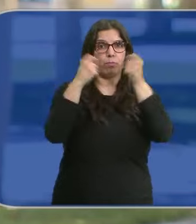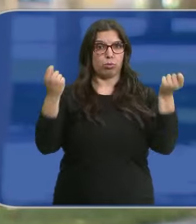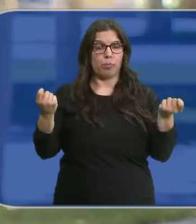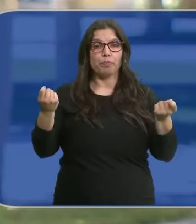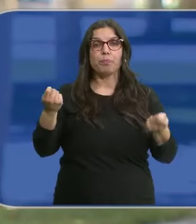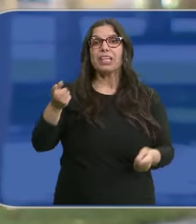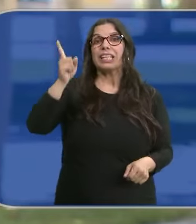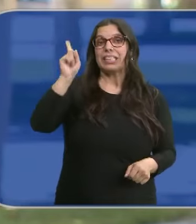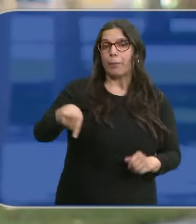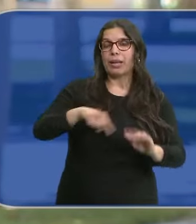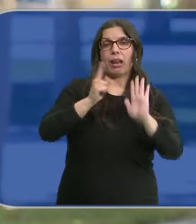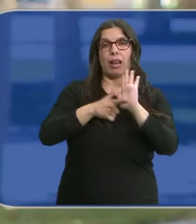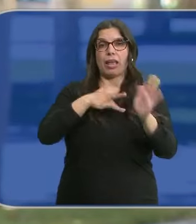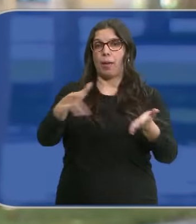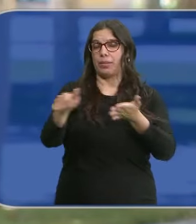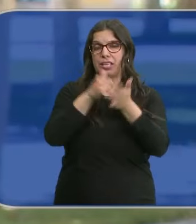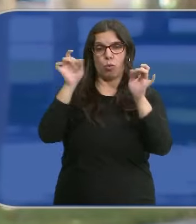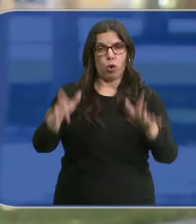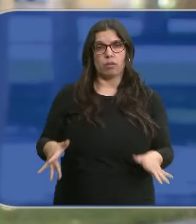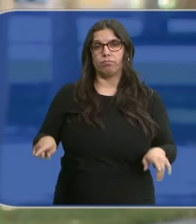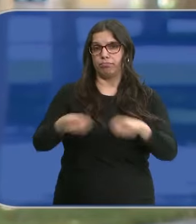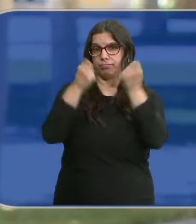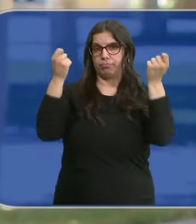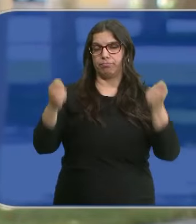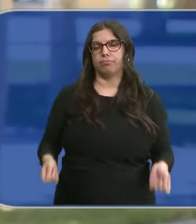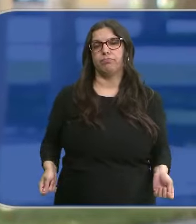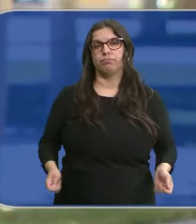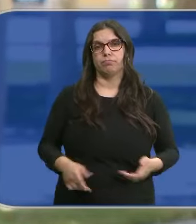también lo hace la ley de amnistía.